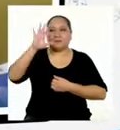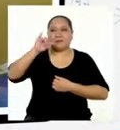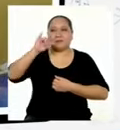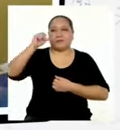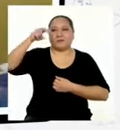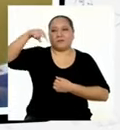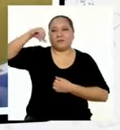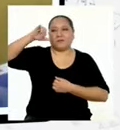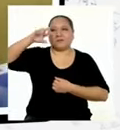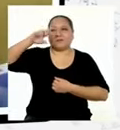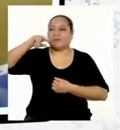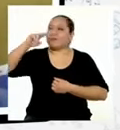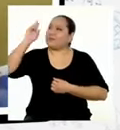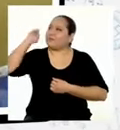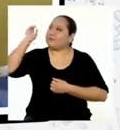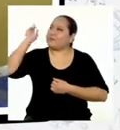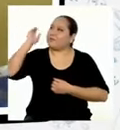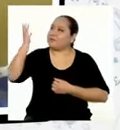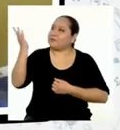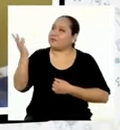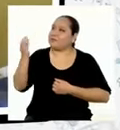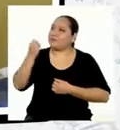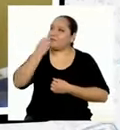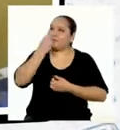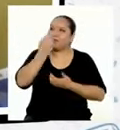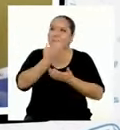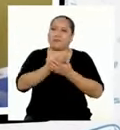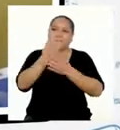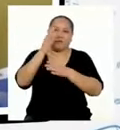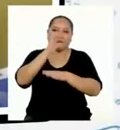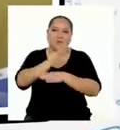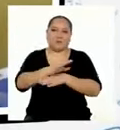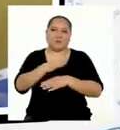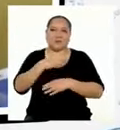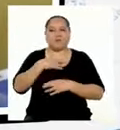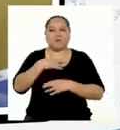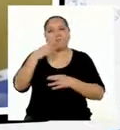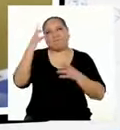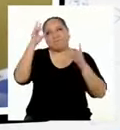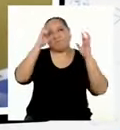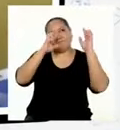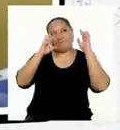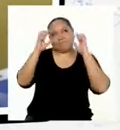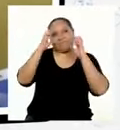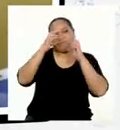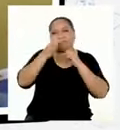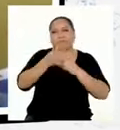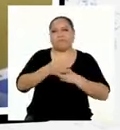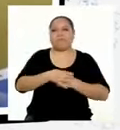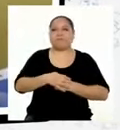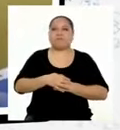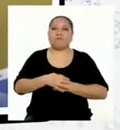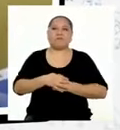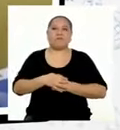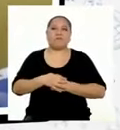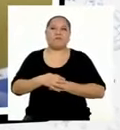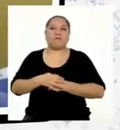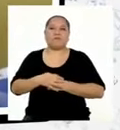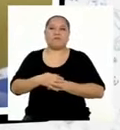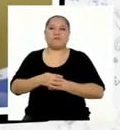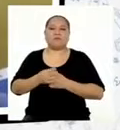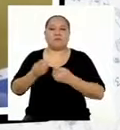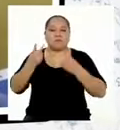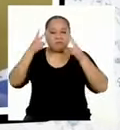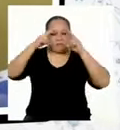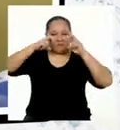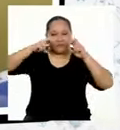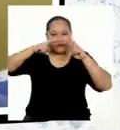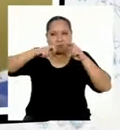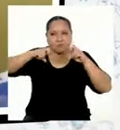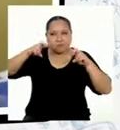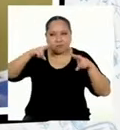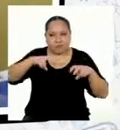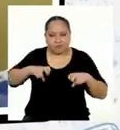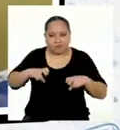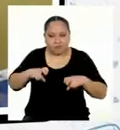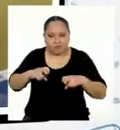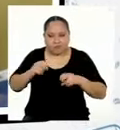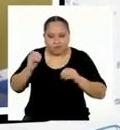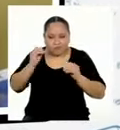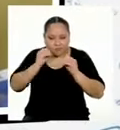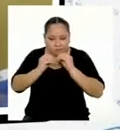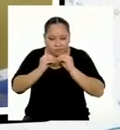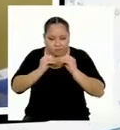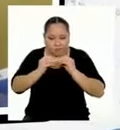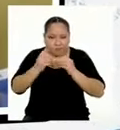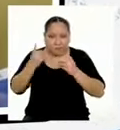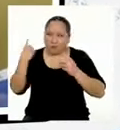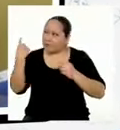Hola Yanira, profesora, buenas tardes. Mi duda es esta. ¿La revisión se debe realizar solo